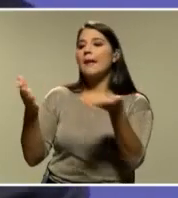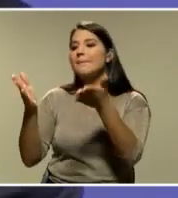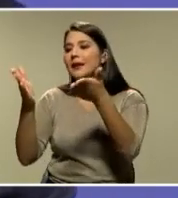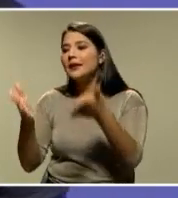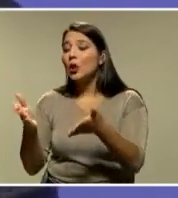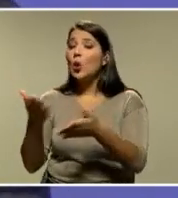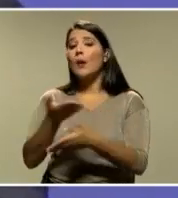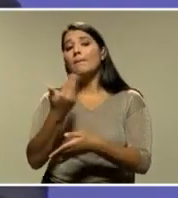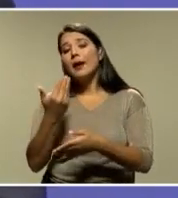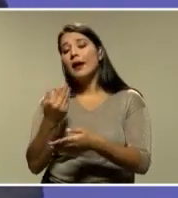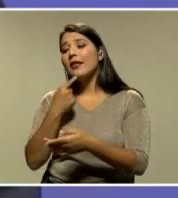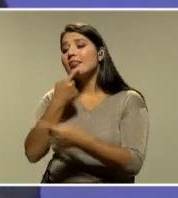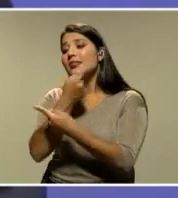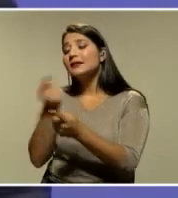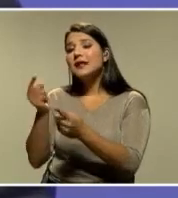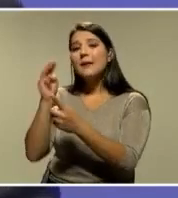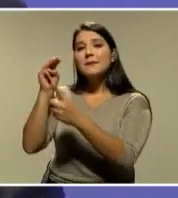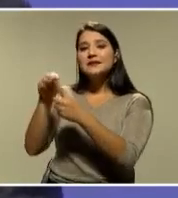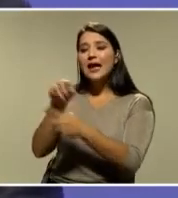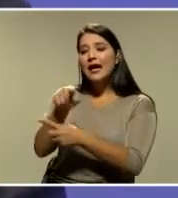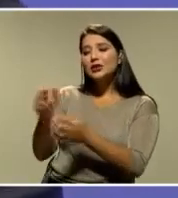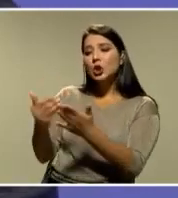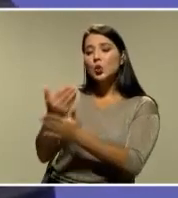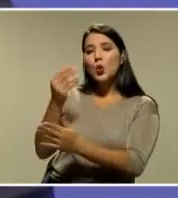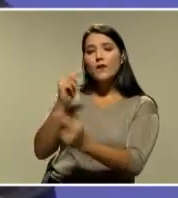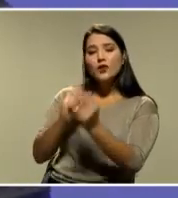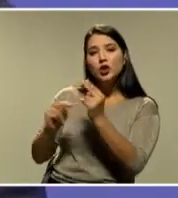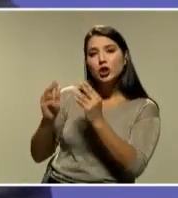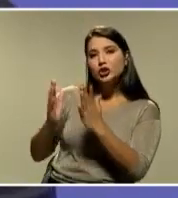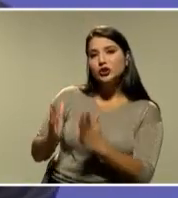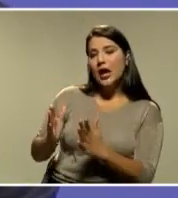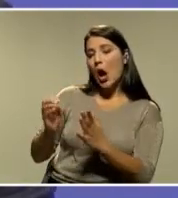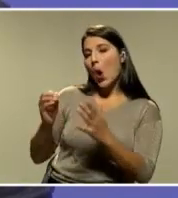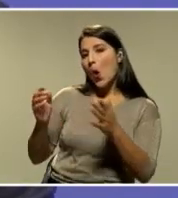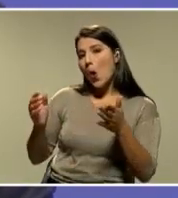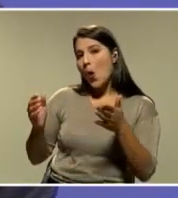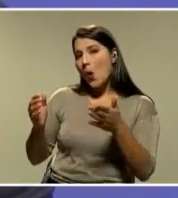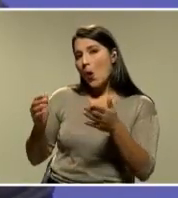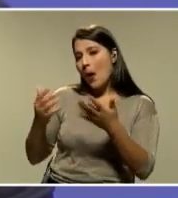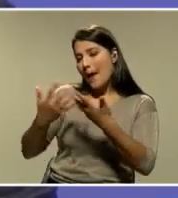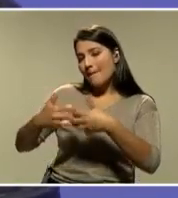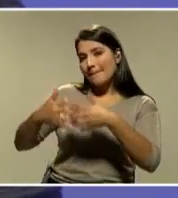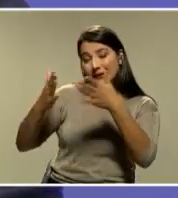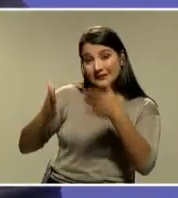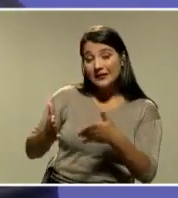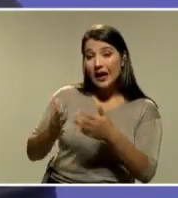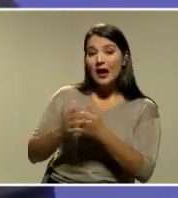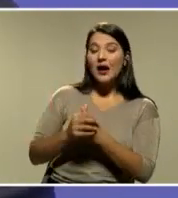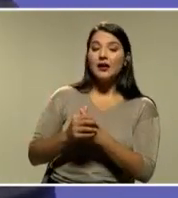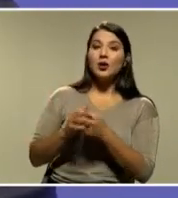un mensaje a estos pequeños nuevos emprendedores o empresarios.